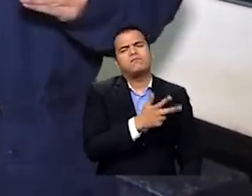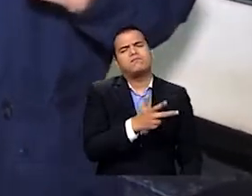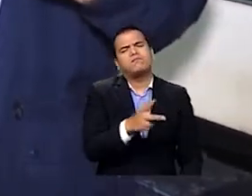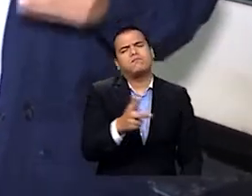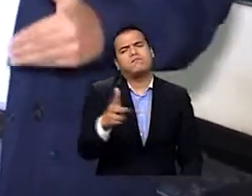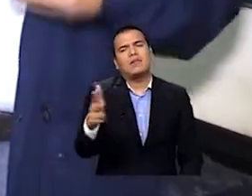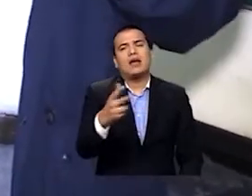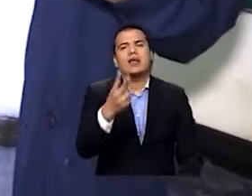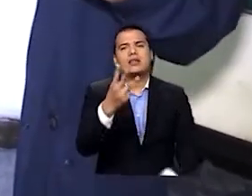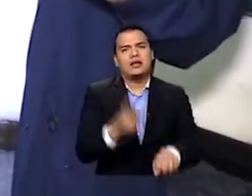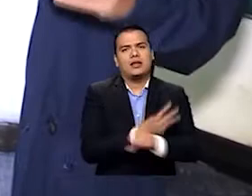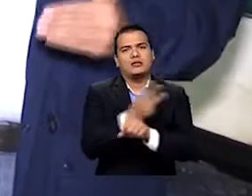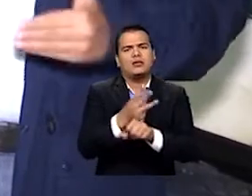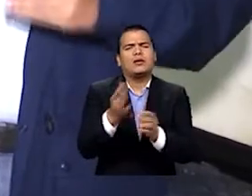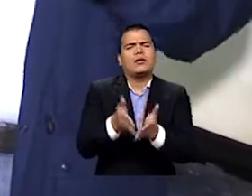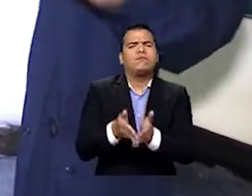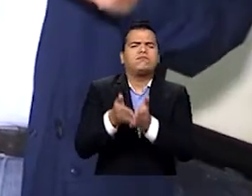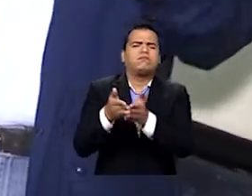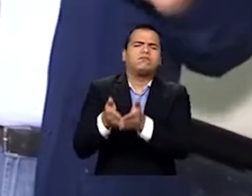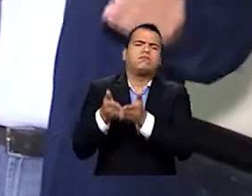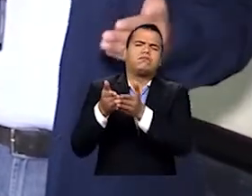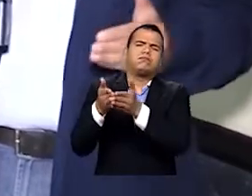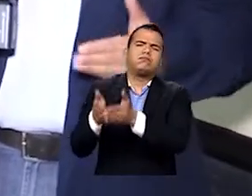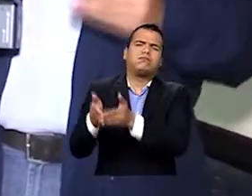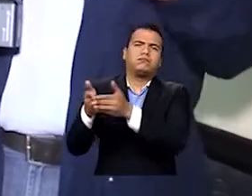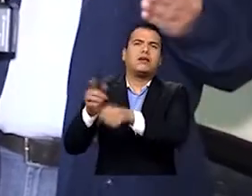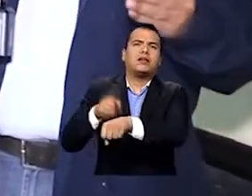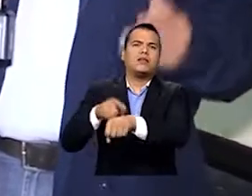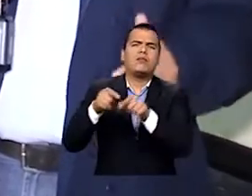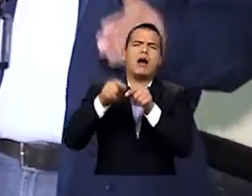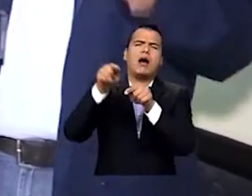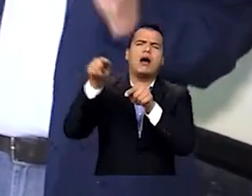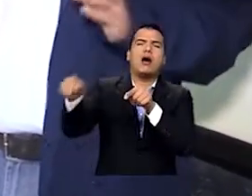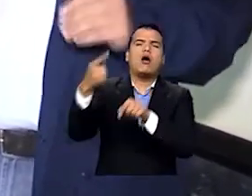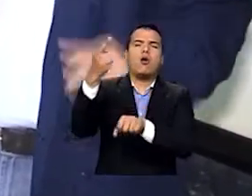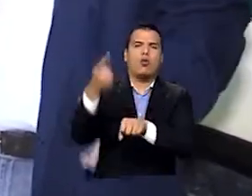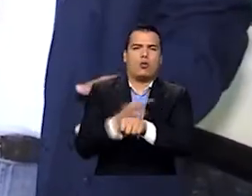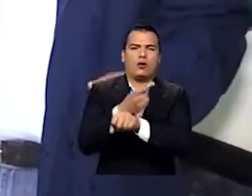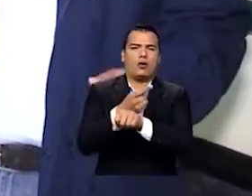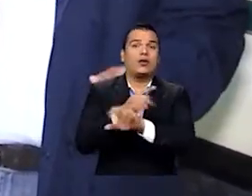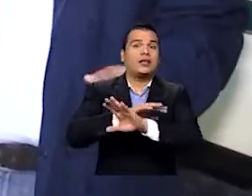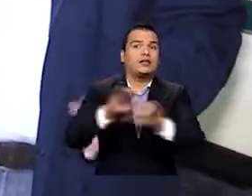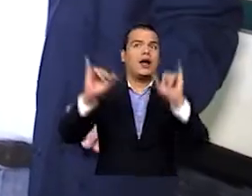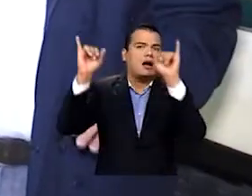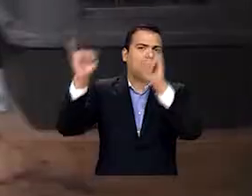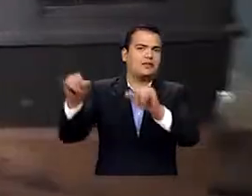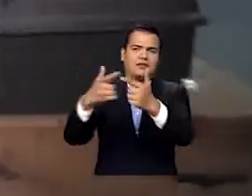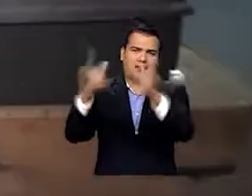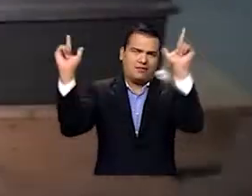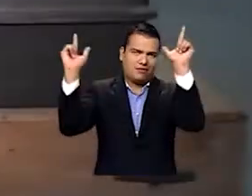mar, en donde estos animales volverán a su hábitat, al lugar de donde nunca debieron salir.